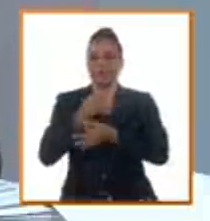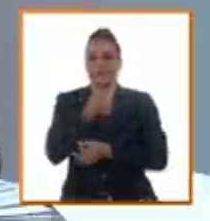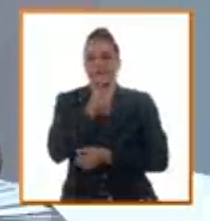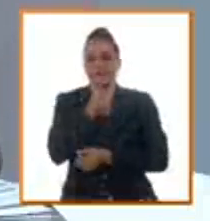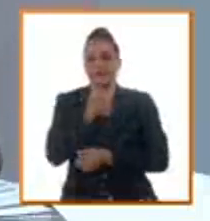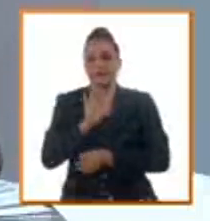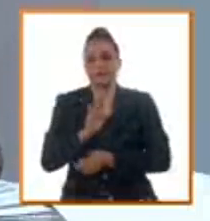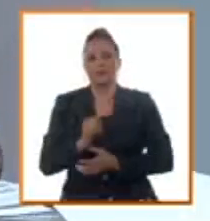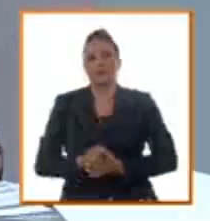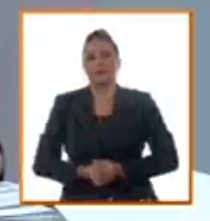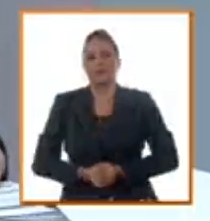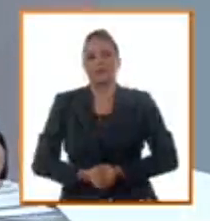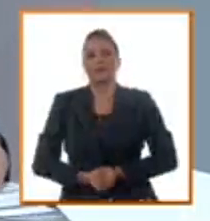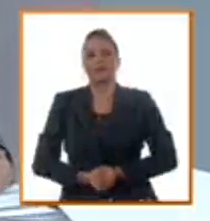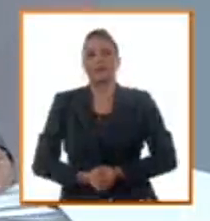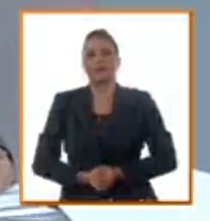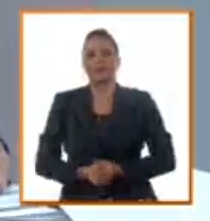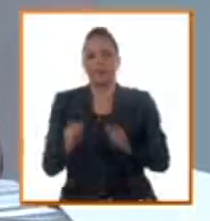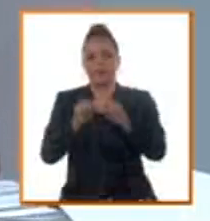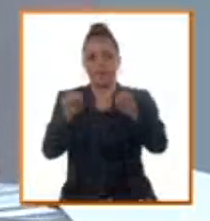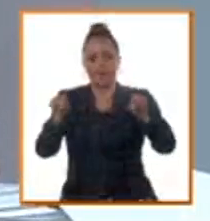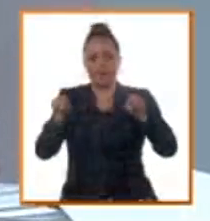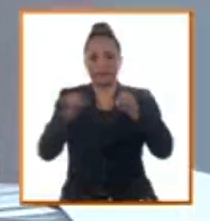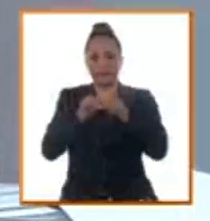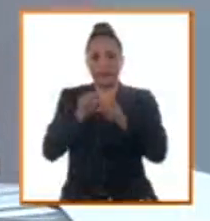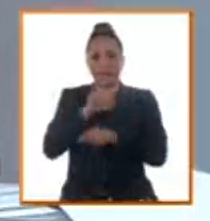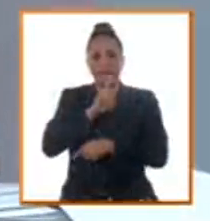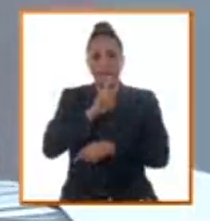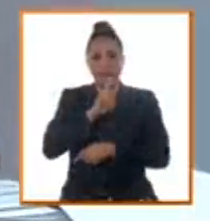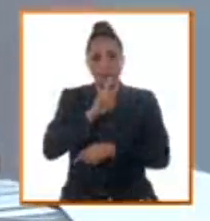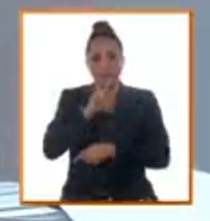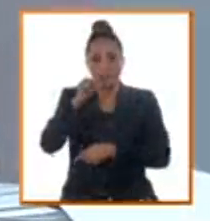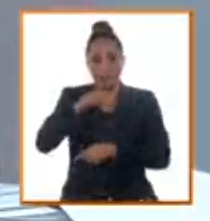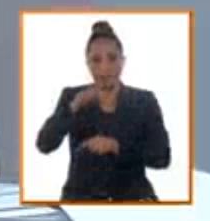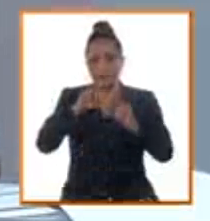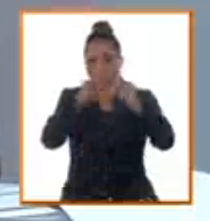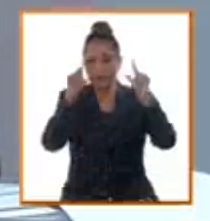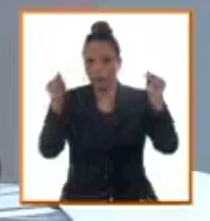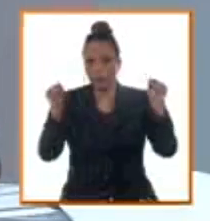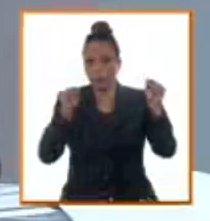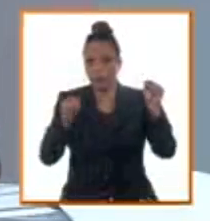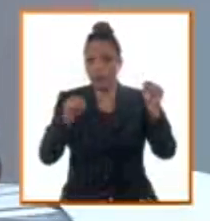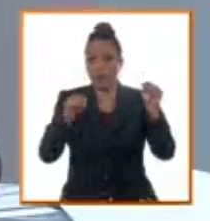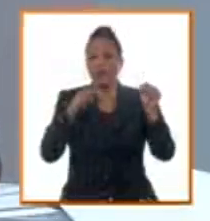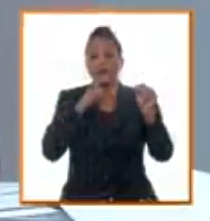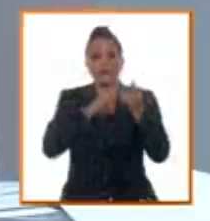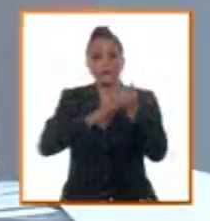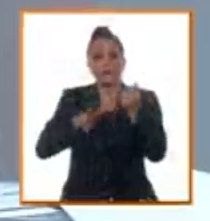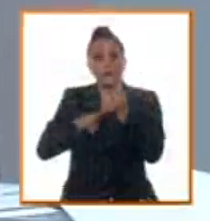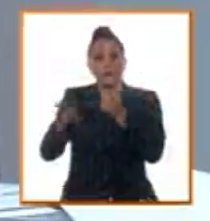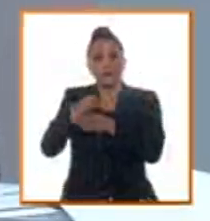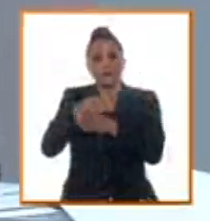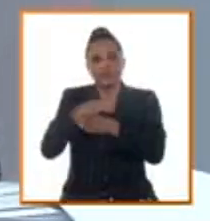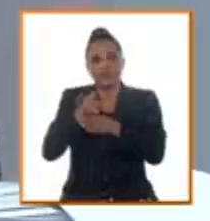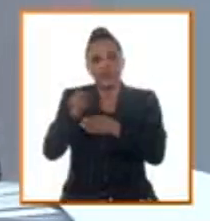comprensión. Los embalses del país, fundamentalmente los de esta región, que es donde más precipitó,